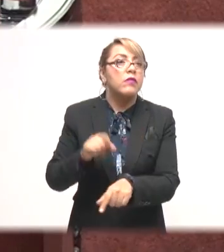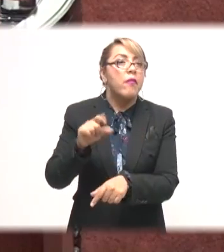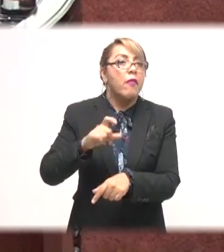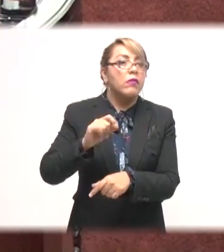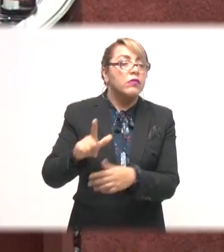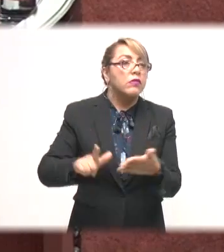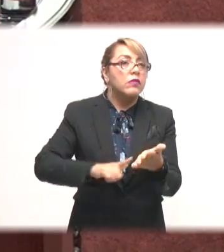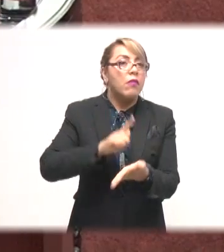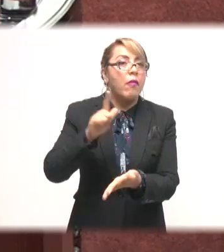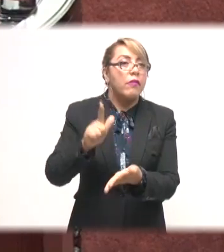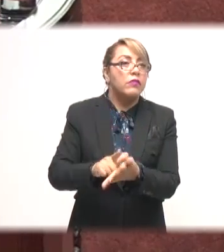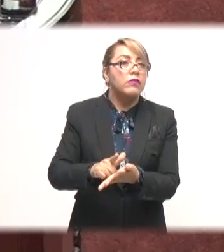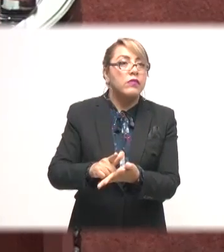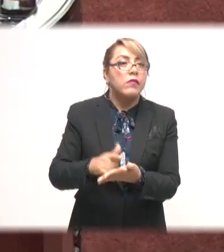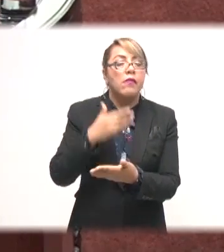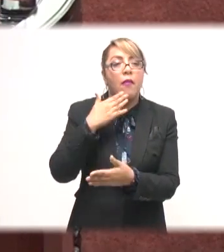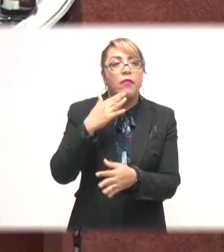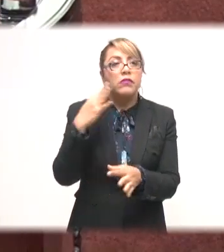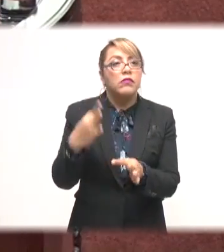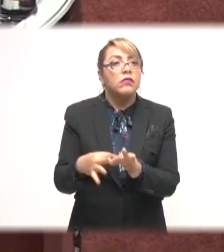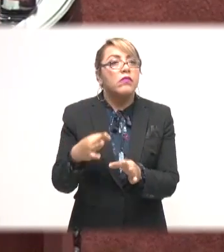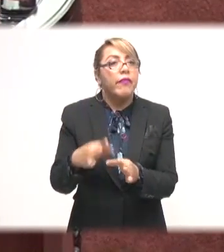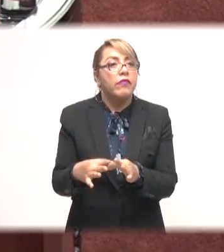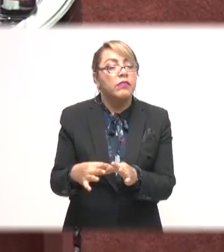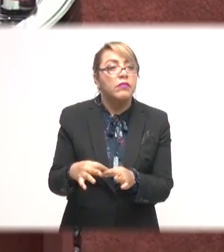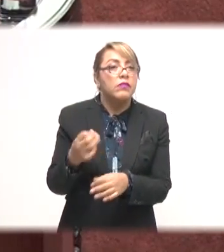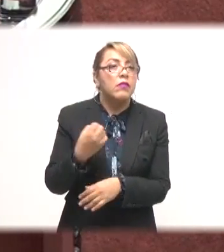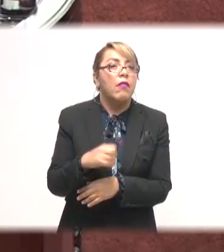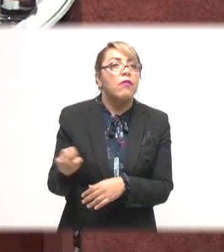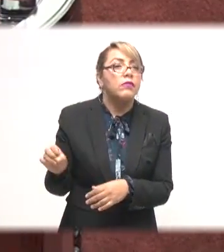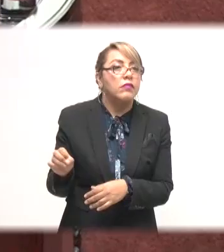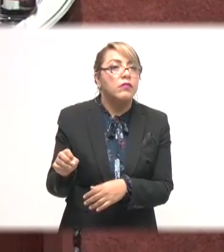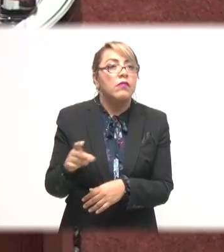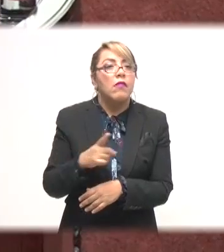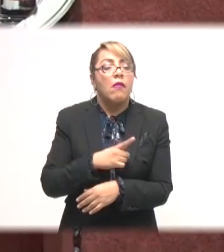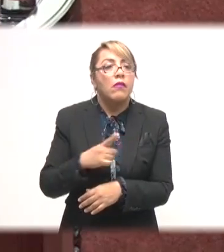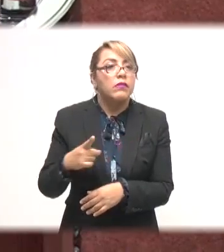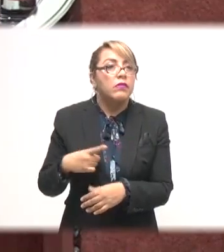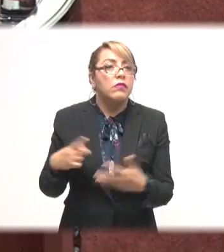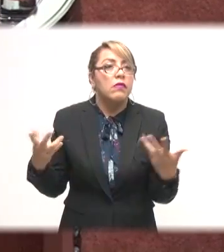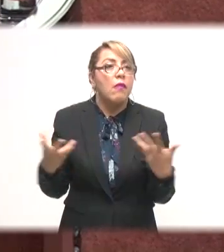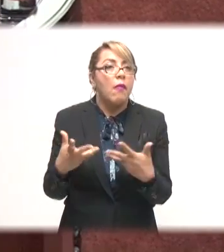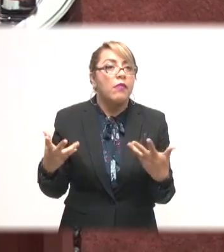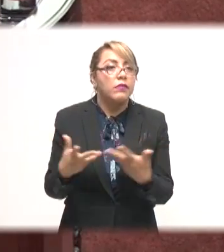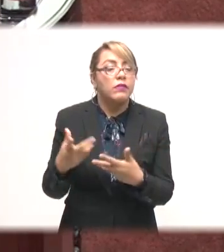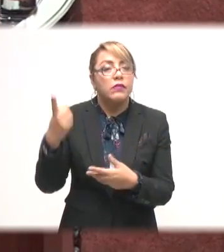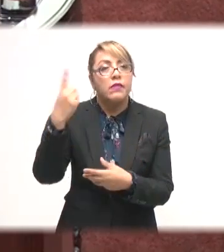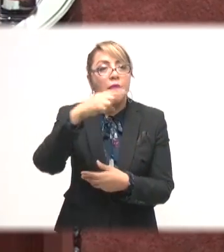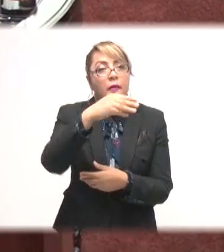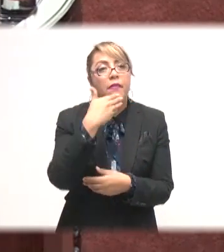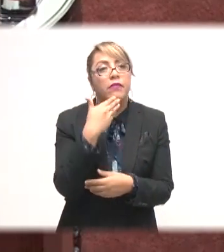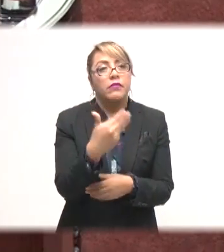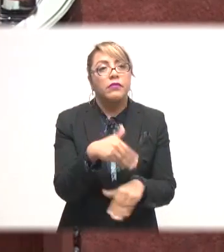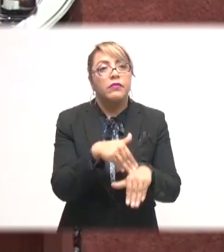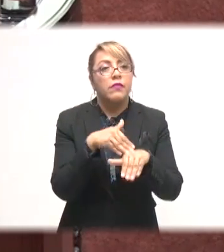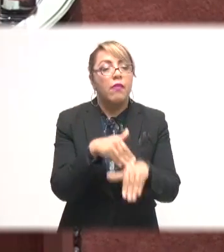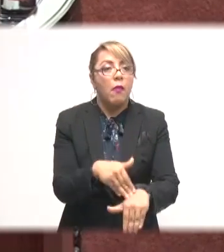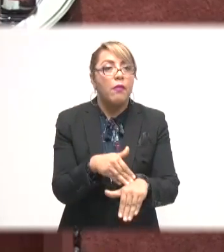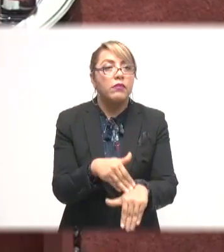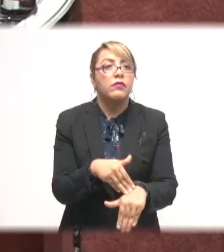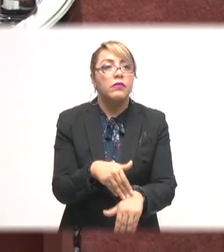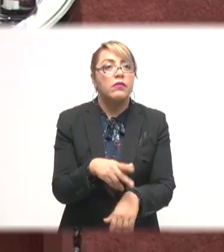proceso legislativo pertinente y obligatorio que debieron realizar a efecto de dar cumplimiento al plazo